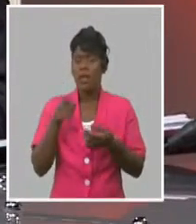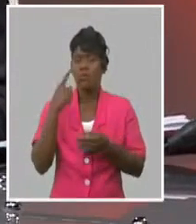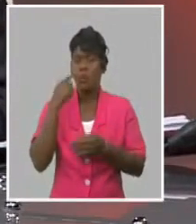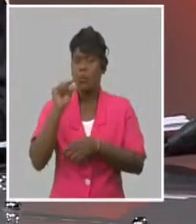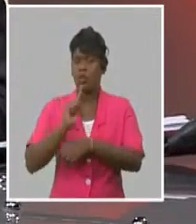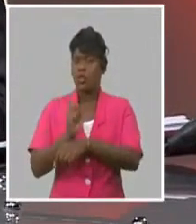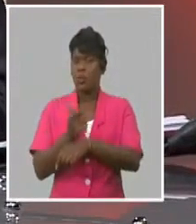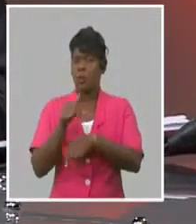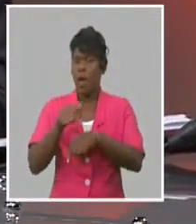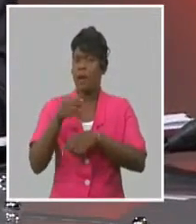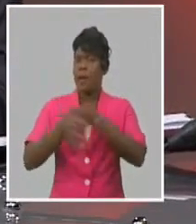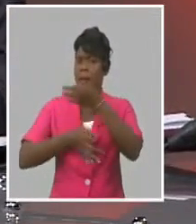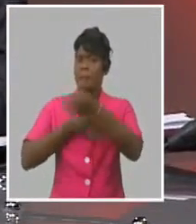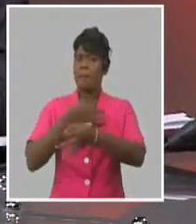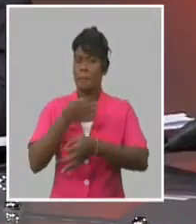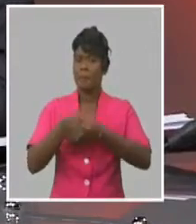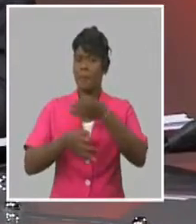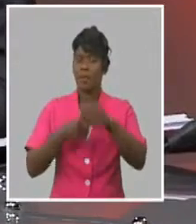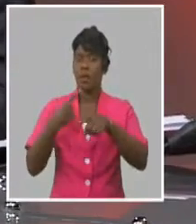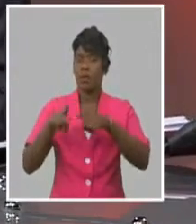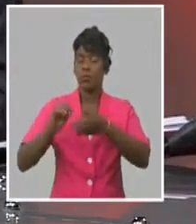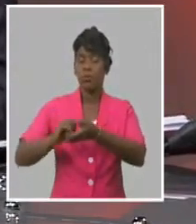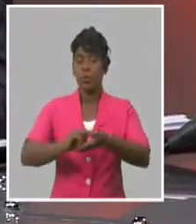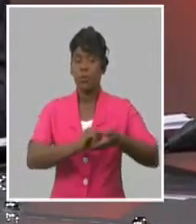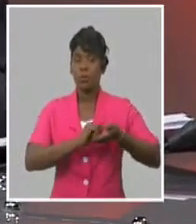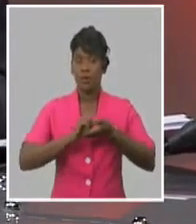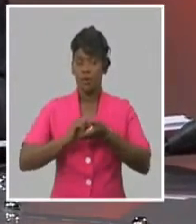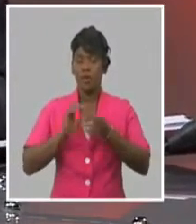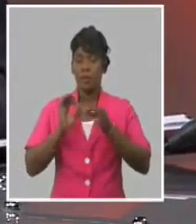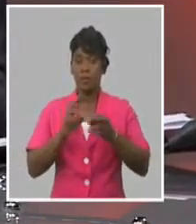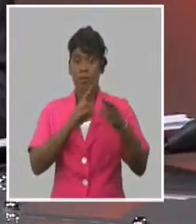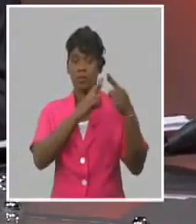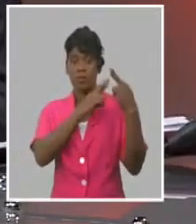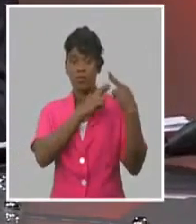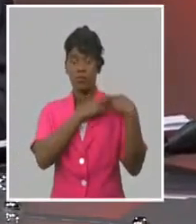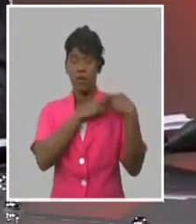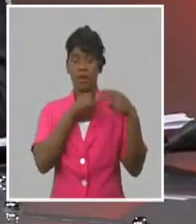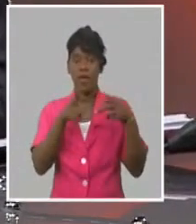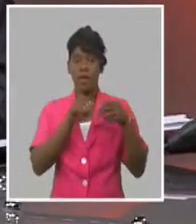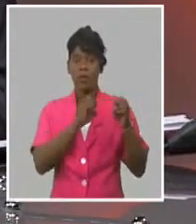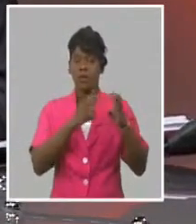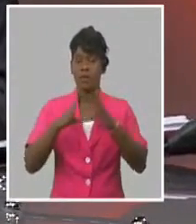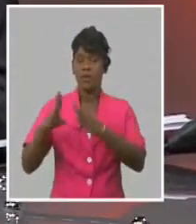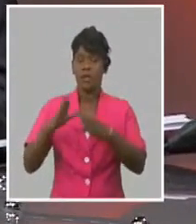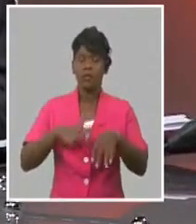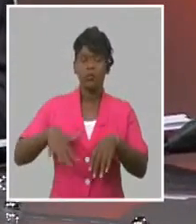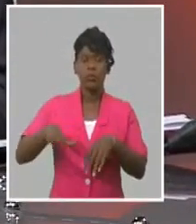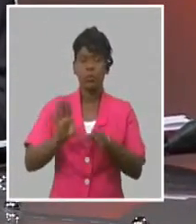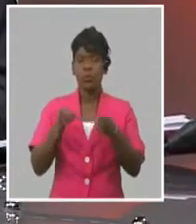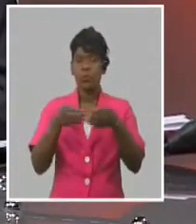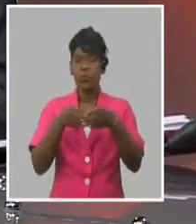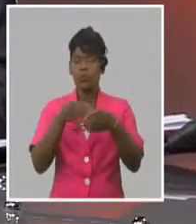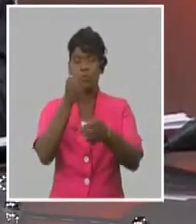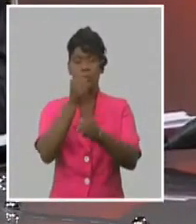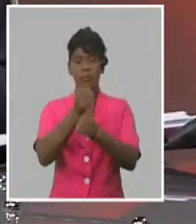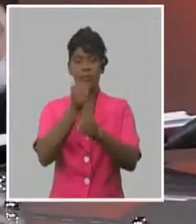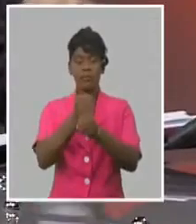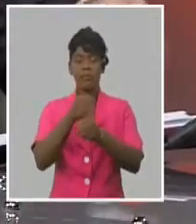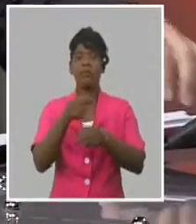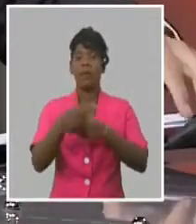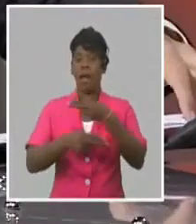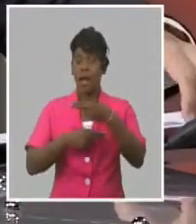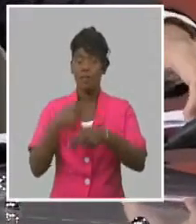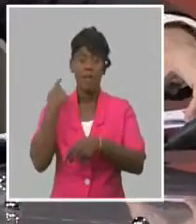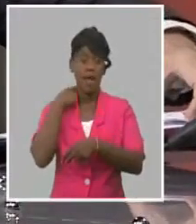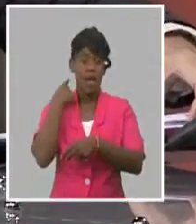De eso estaremos hablando ahora con el compañero Marino Murillo Jorge, quien ha sido el responsable de organizar pues todo este equipo de trabajo que ha estado durante